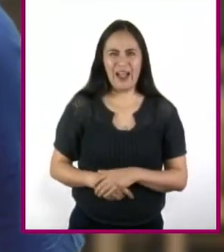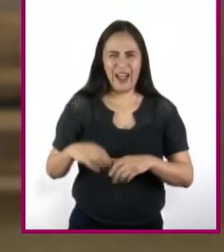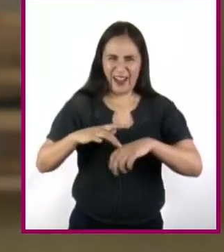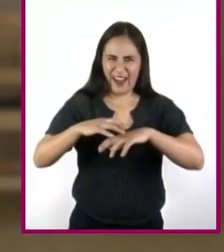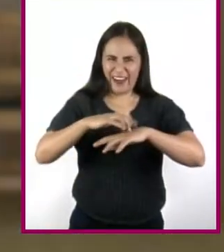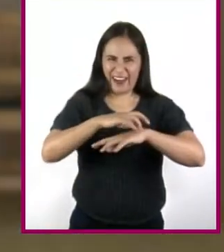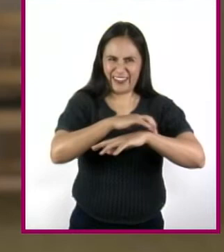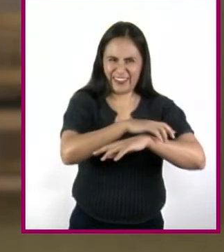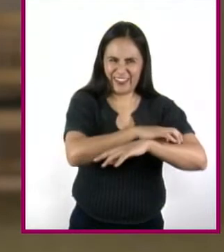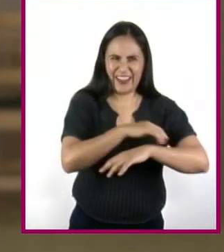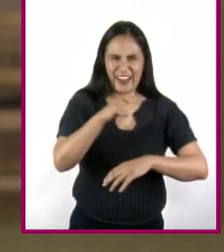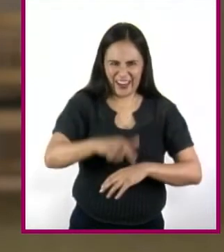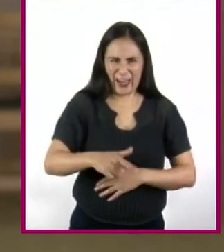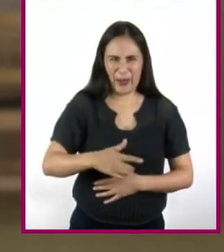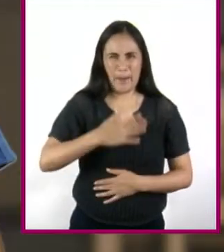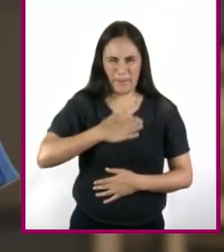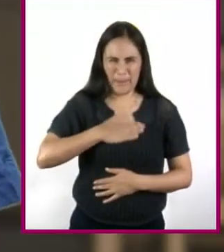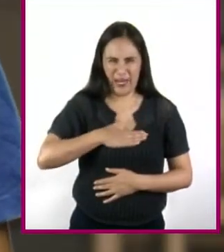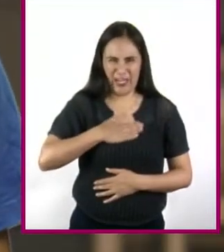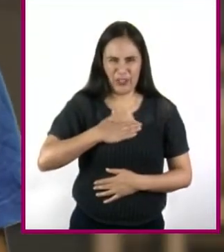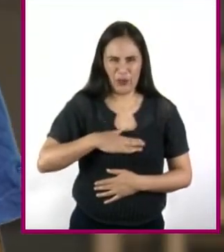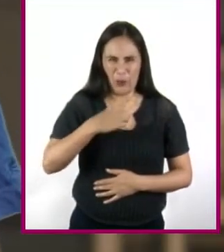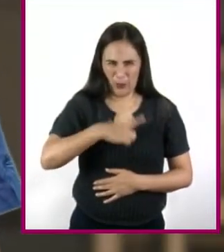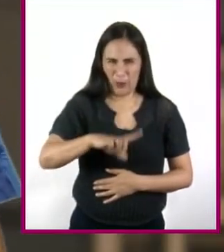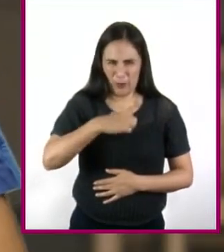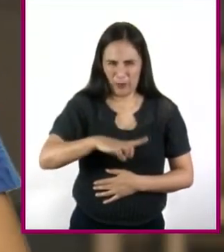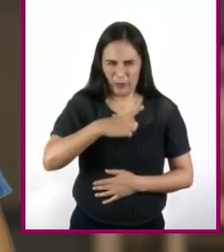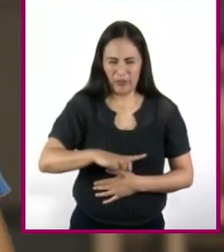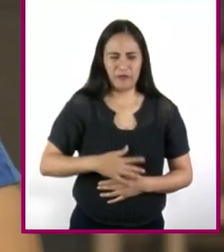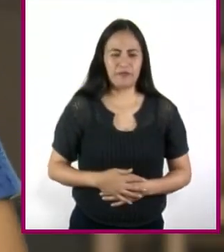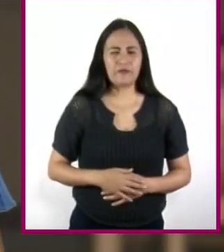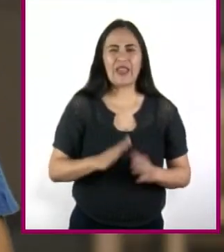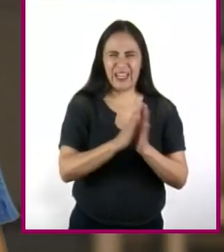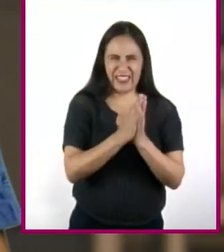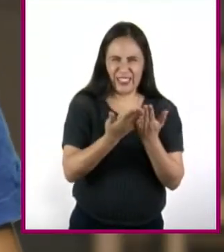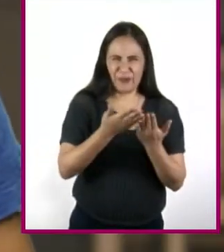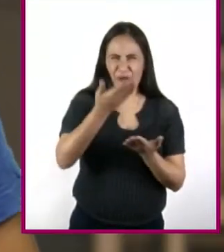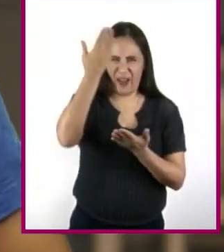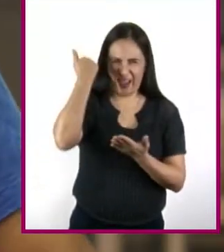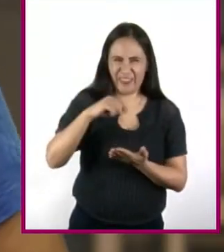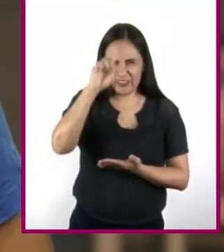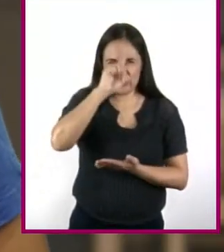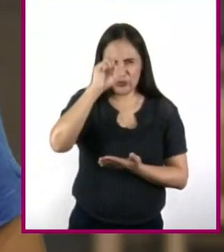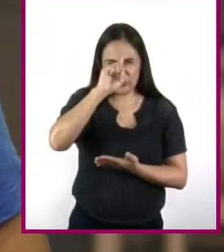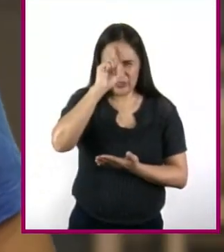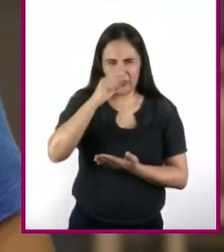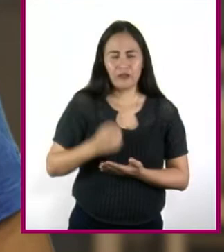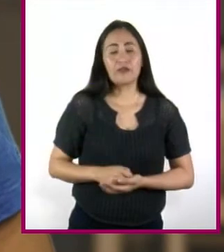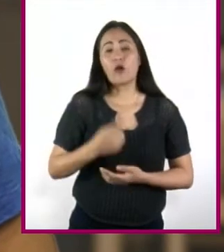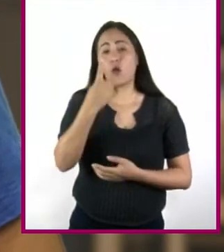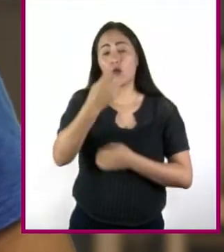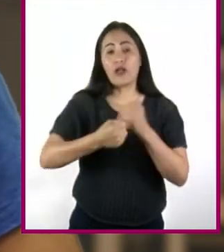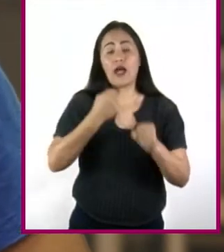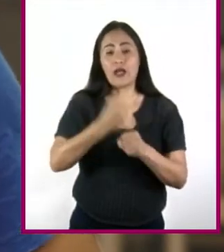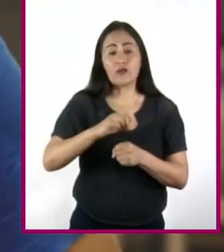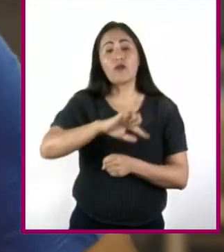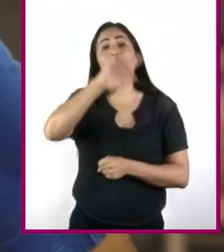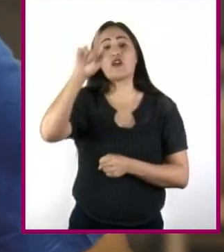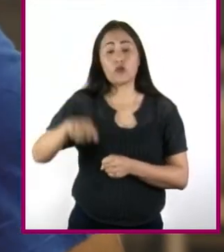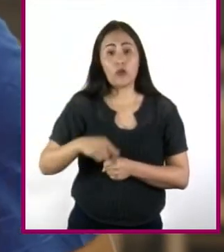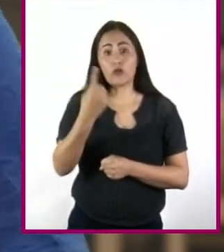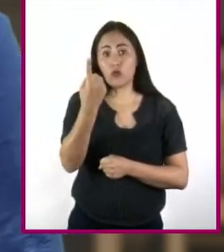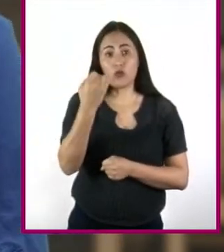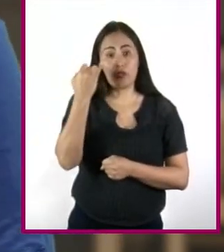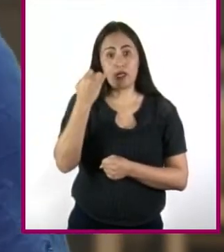mero. ¿Qué tiene Nagel? Pues además del libro que les comenté la vez pasada, un año después escribió otro muy